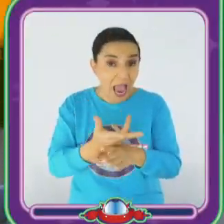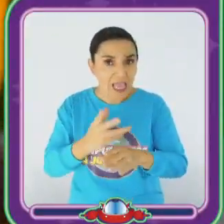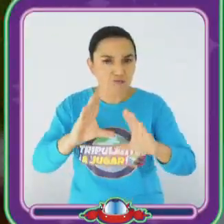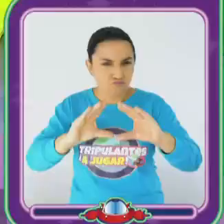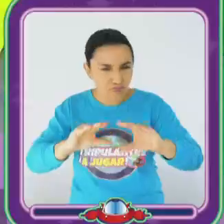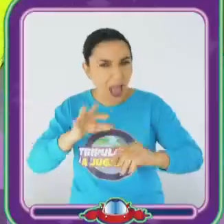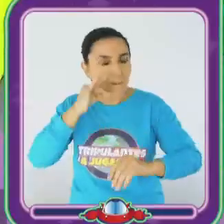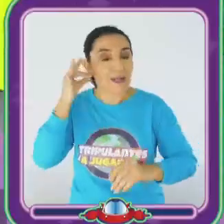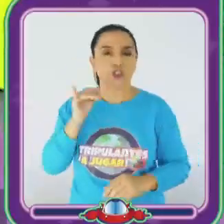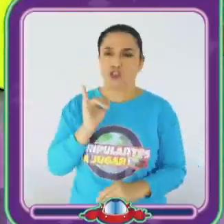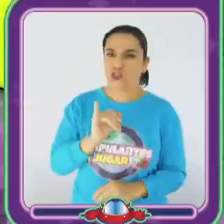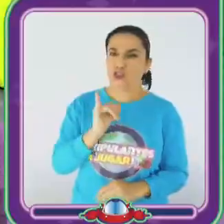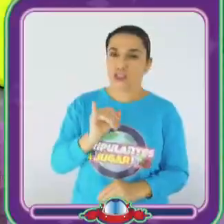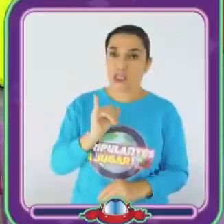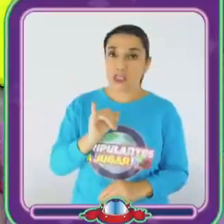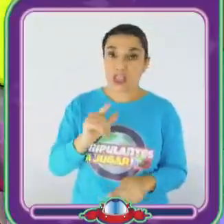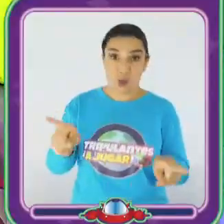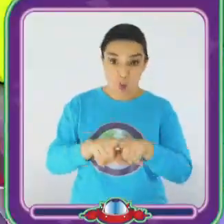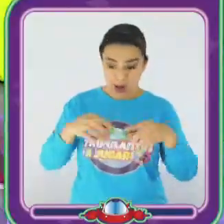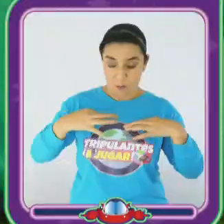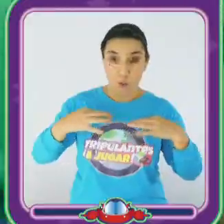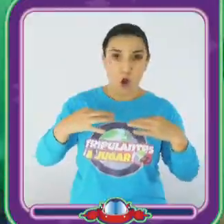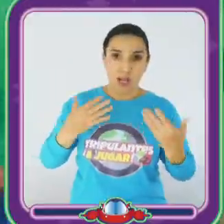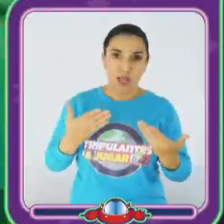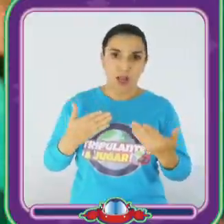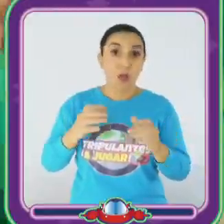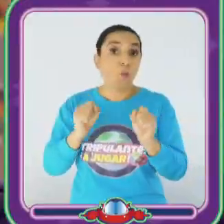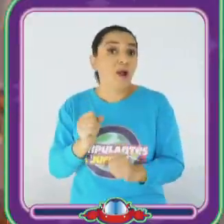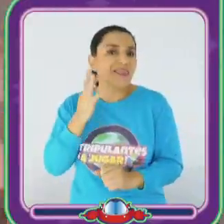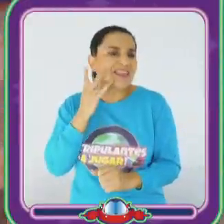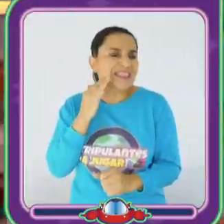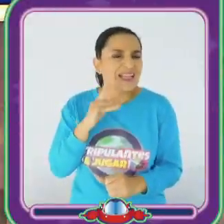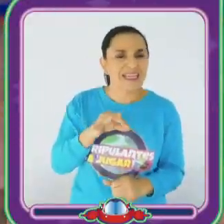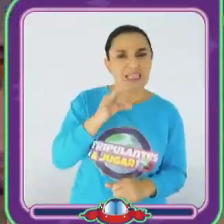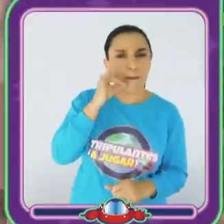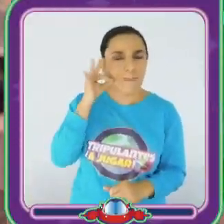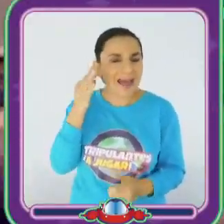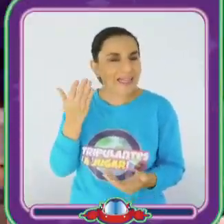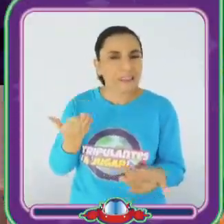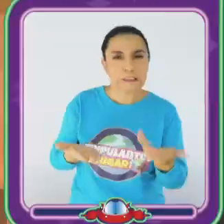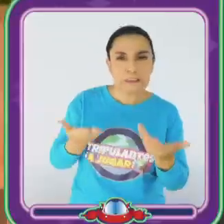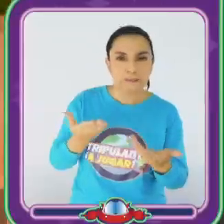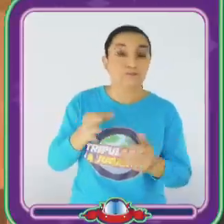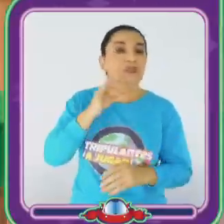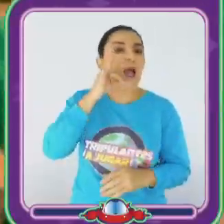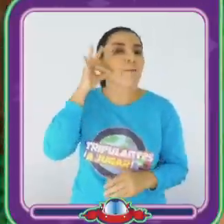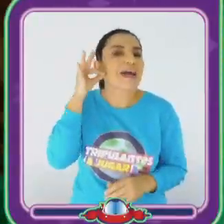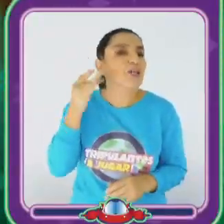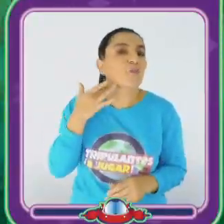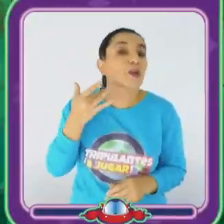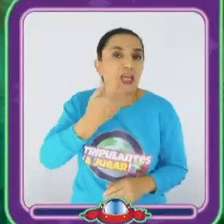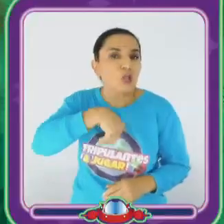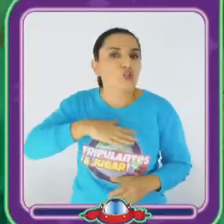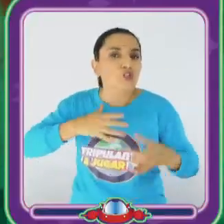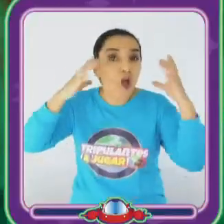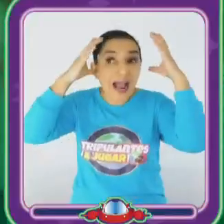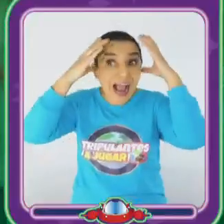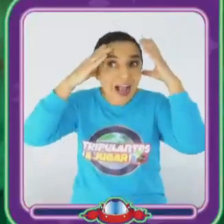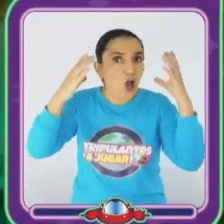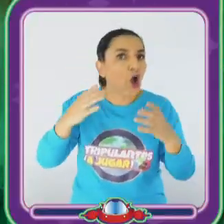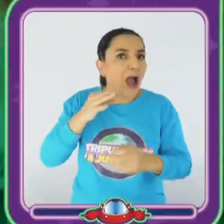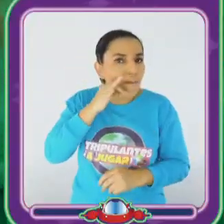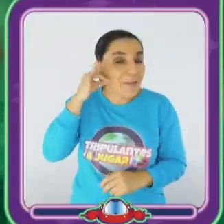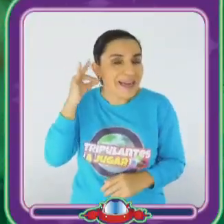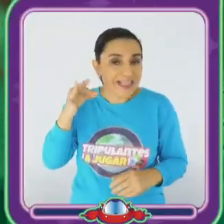amarillo? No, igual esta polera puede ser el celeste, el amarillo. El amarillo, porque tenemos el